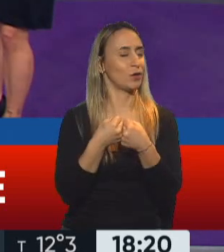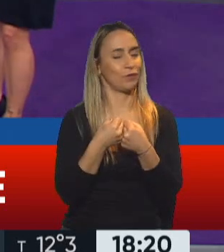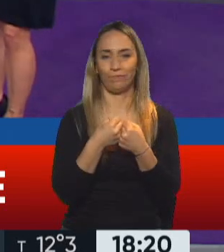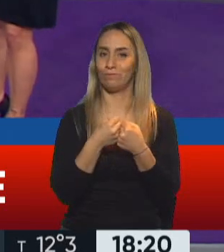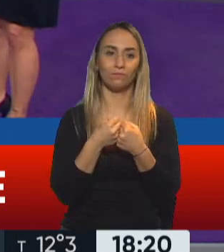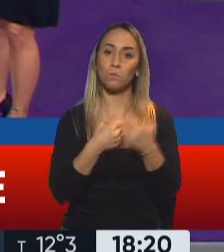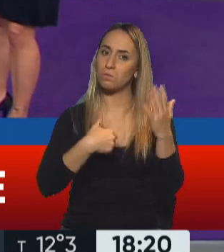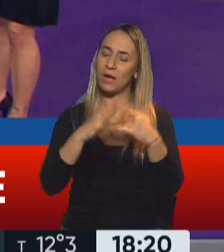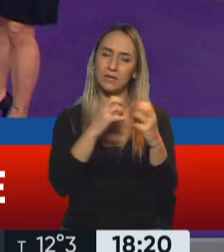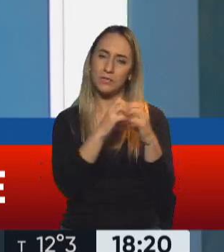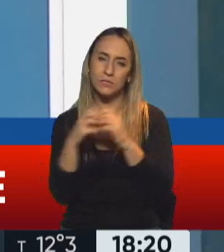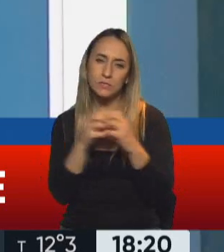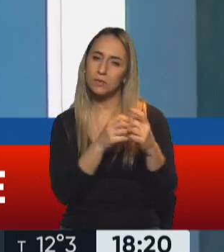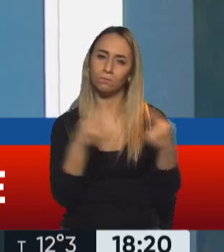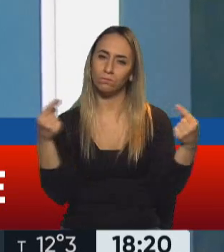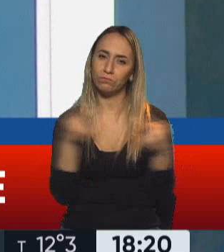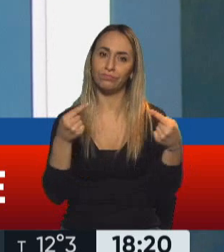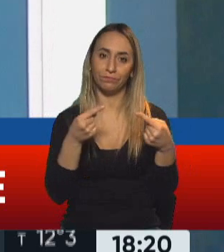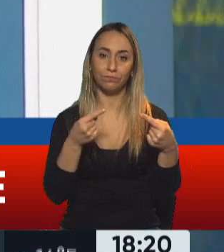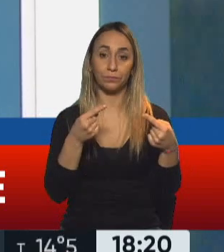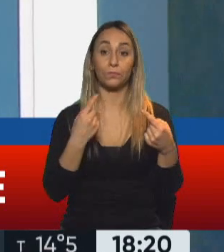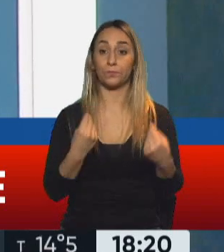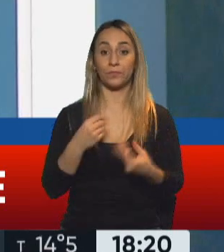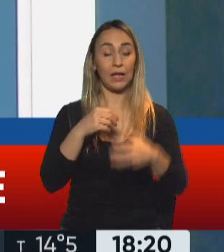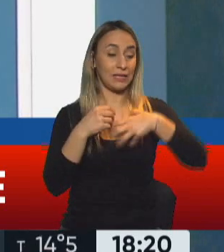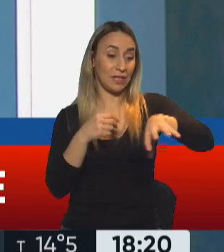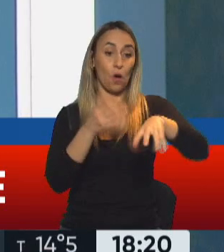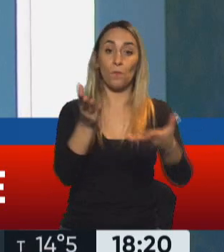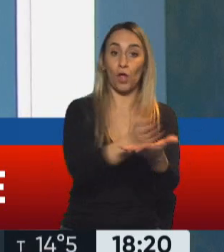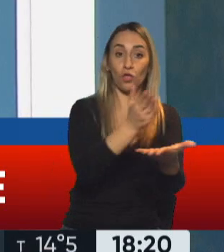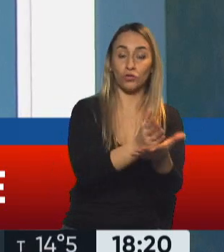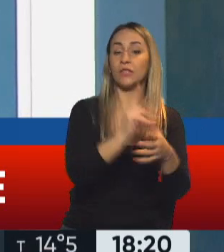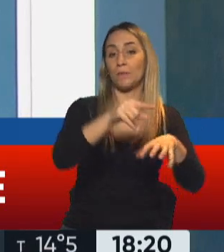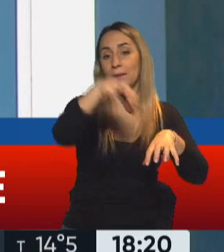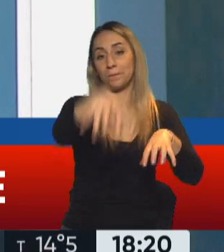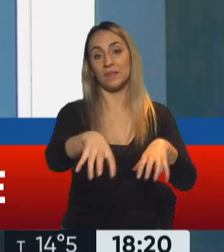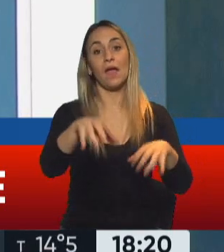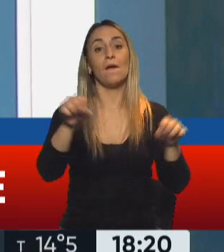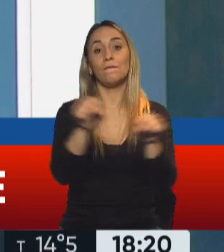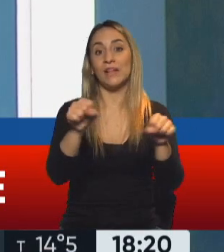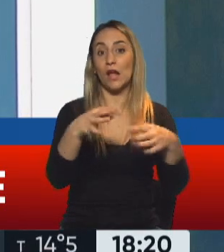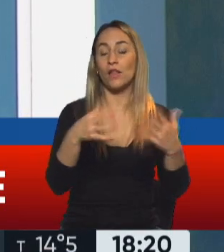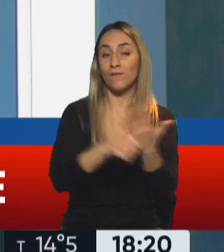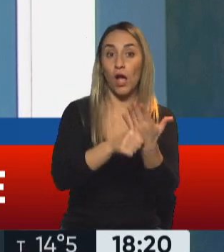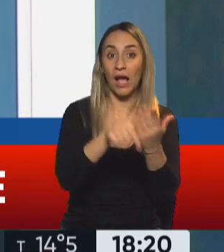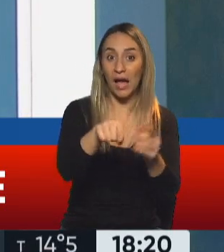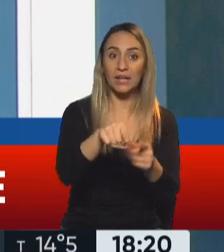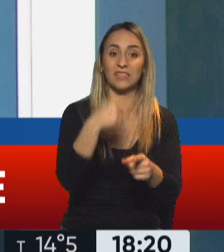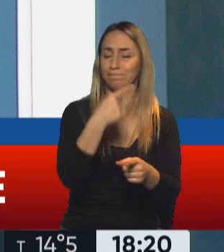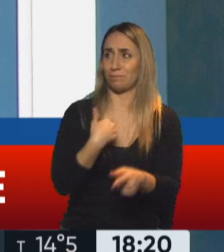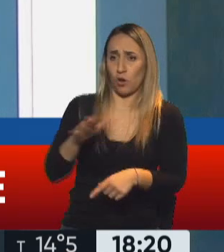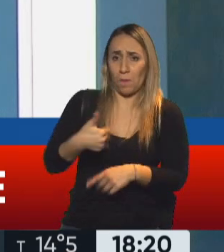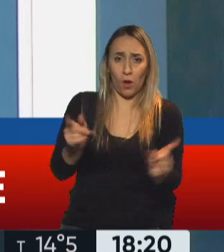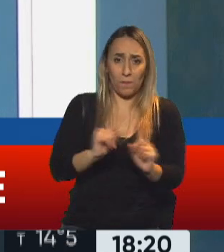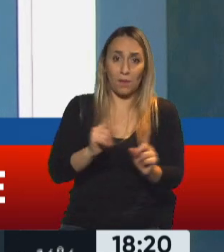más debate implicó, porque por un lado el sector productor y el sector frigorífico dice, a nosotros no nos conviene, porque el productor por un lado dice, si hay